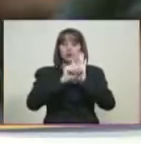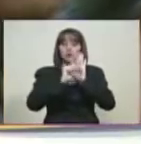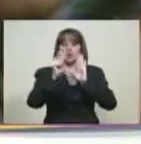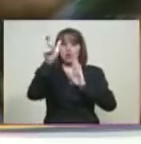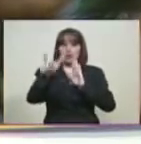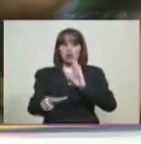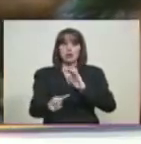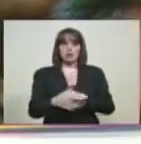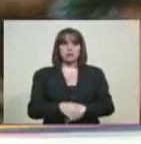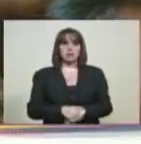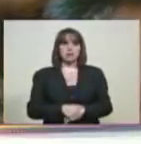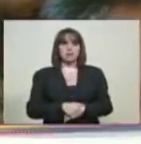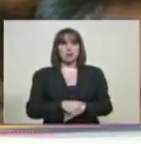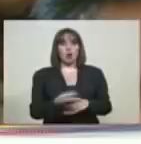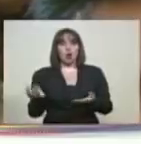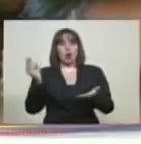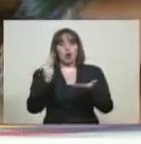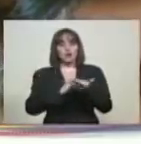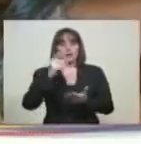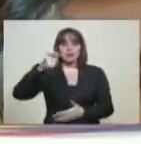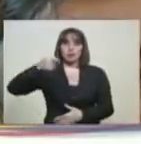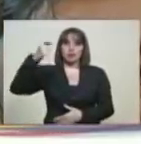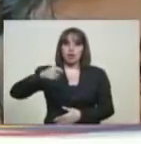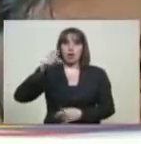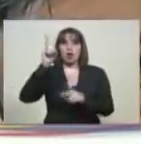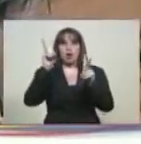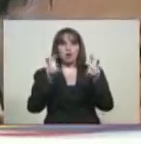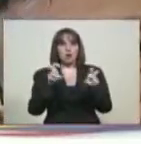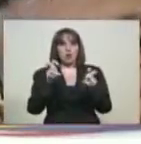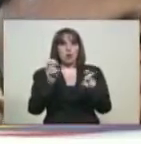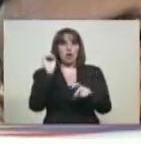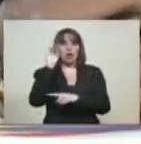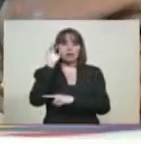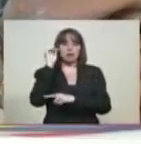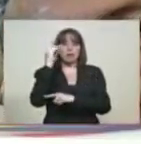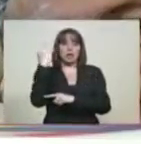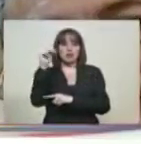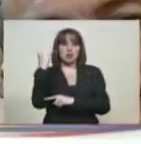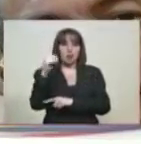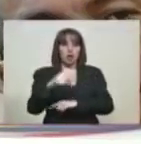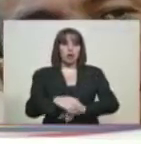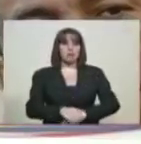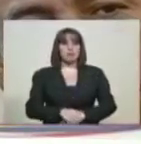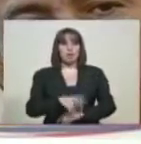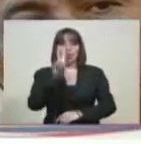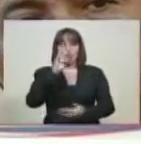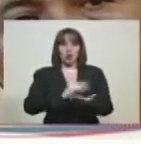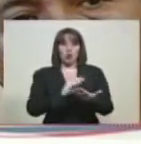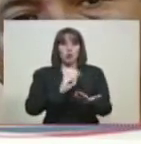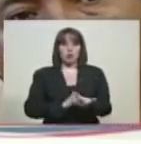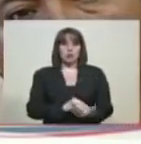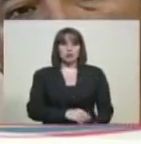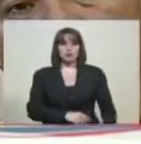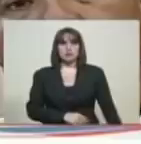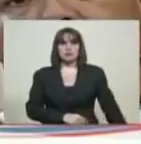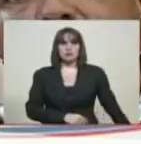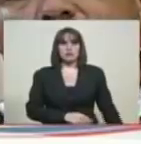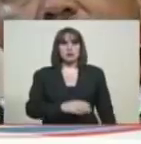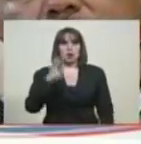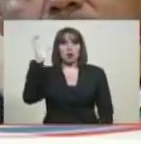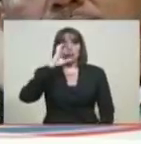y luego volvió a ser diputado en la nueva asamblea nacional unicameral en dos períodos electo y reelecto por